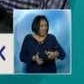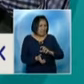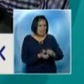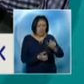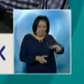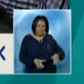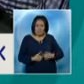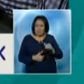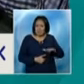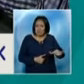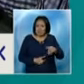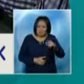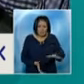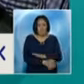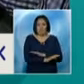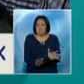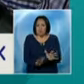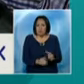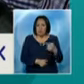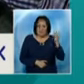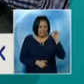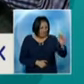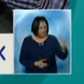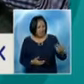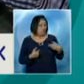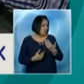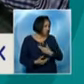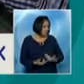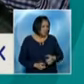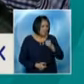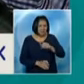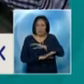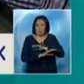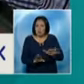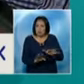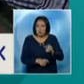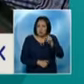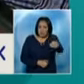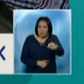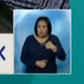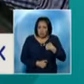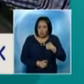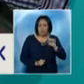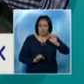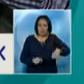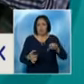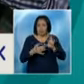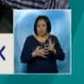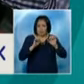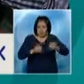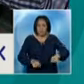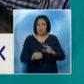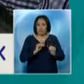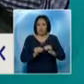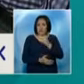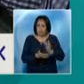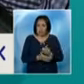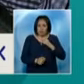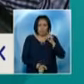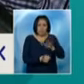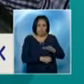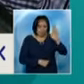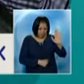niño, esto dejó de tener sentido. El derecho, el Estado, el periodismo, todo. Entonces usted y yo nos unimos ahora y resolvemos ese problema. Es una promesa